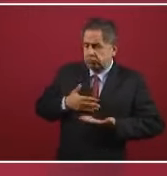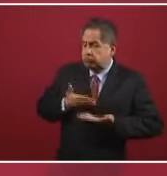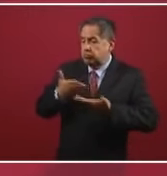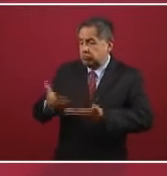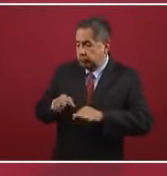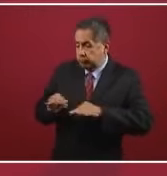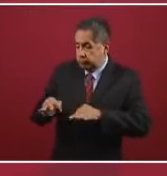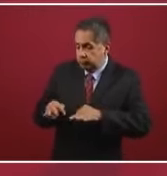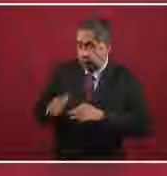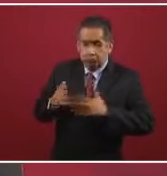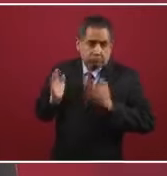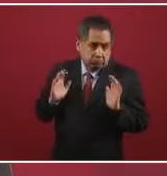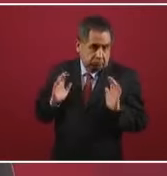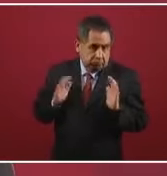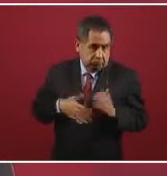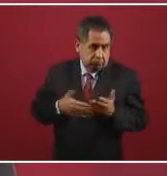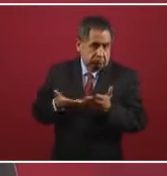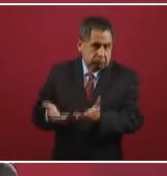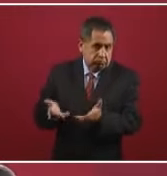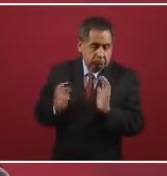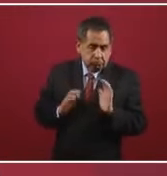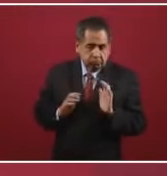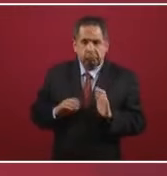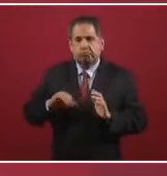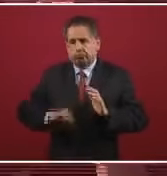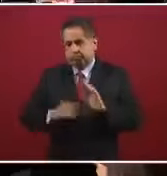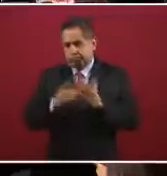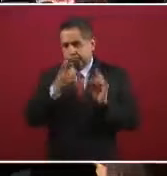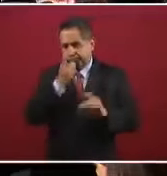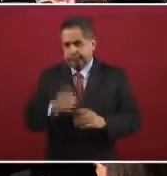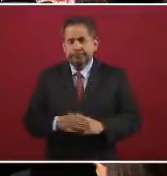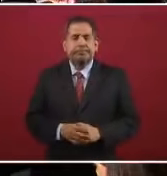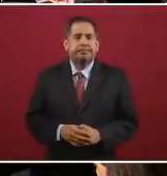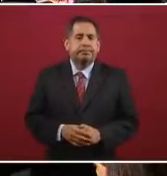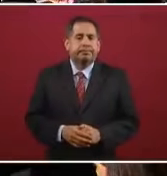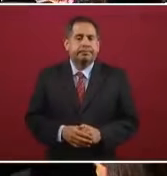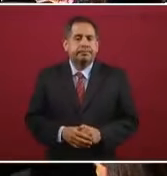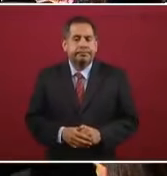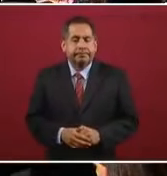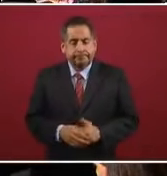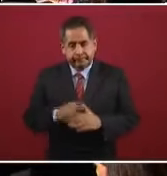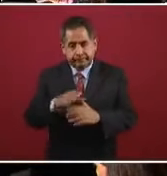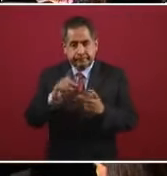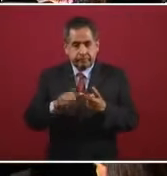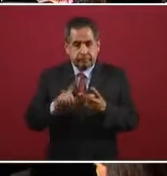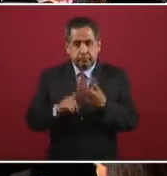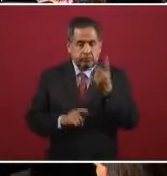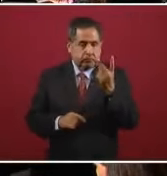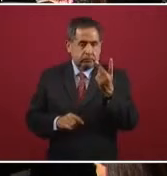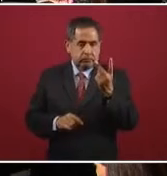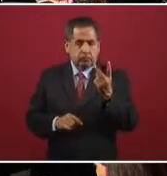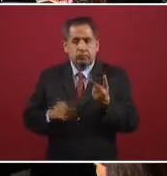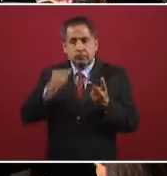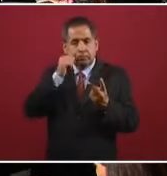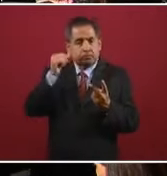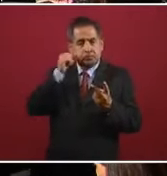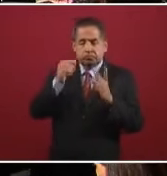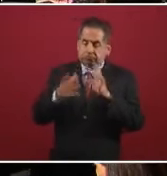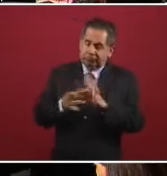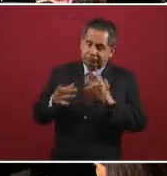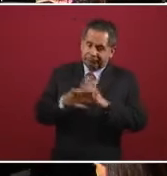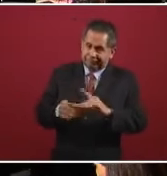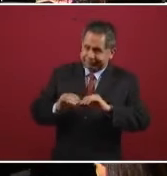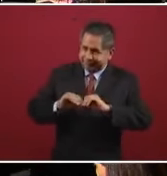Entonces, es el número que tengo registrado hasta el día de hoy. Respecto a lo segundo, ya hubo ayer un boletín